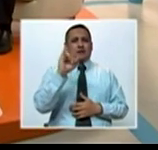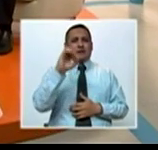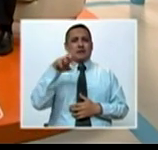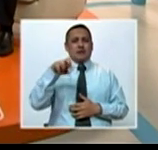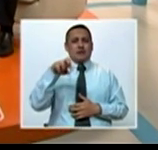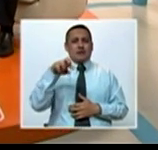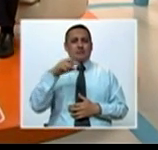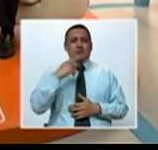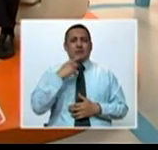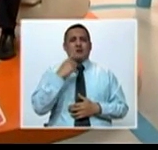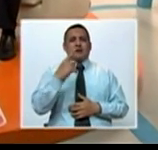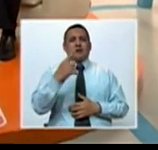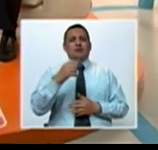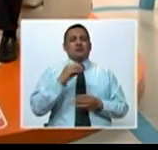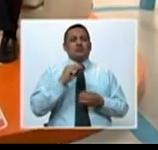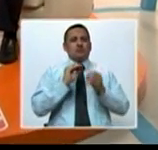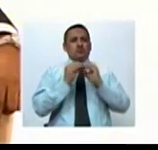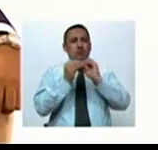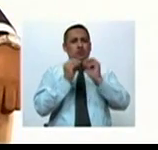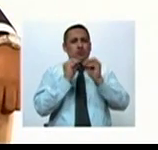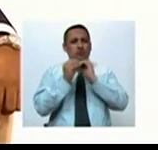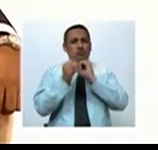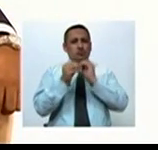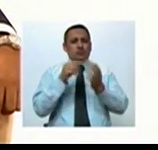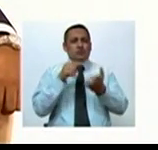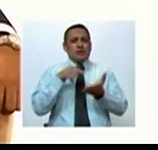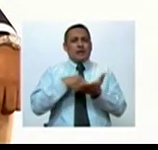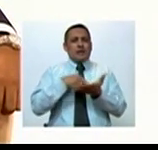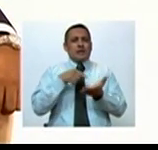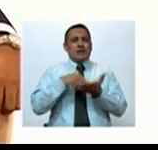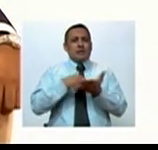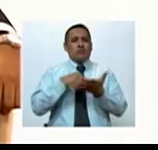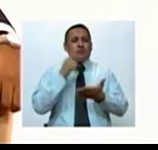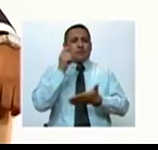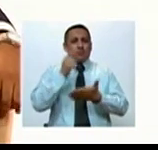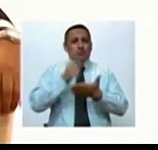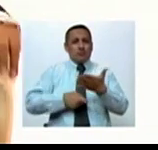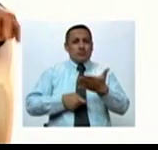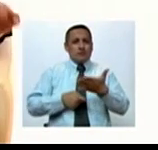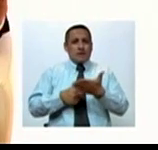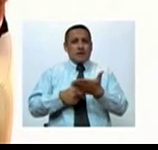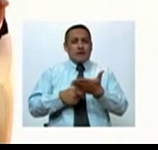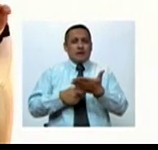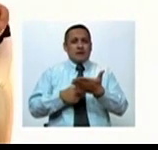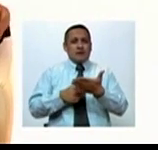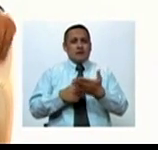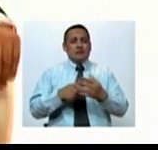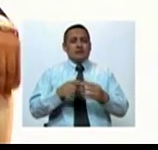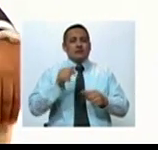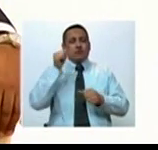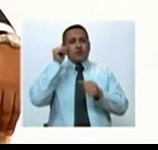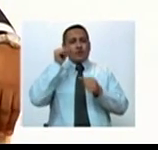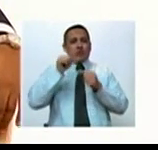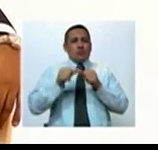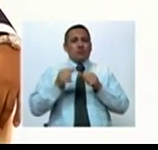una regularización de la deuda tributaria, si recuerdo